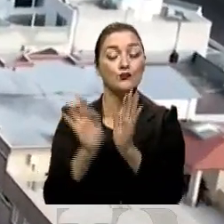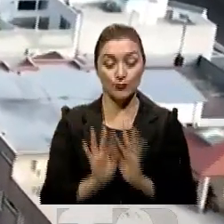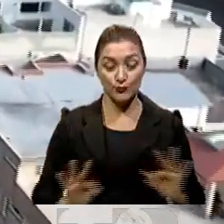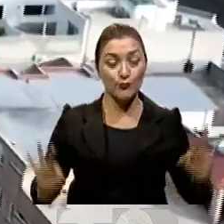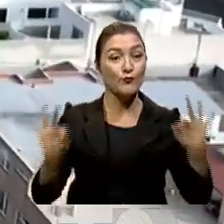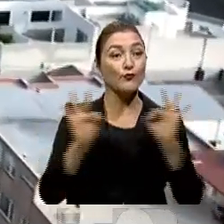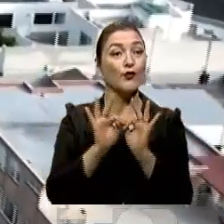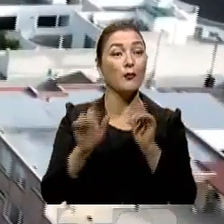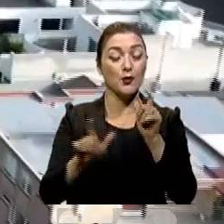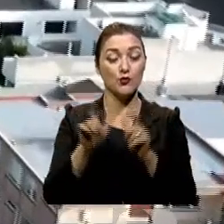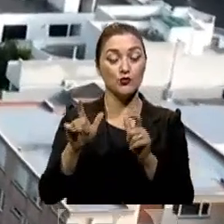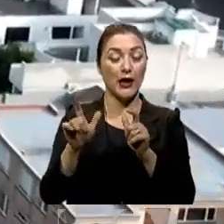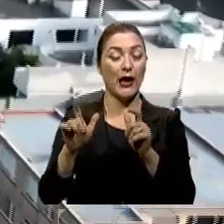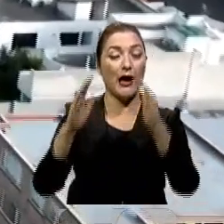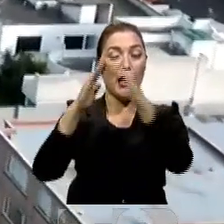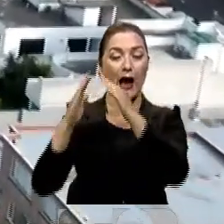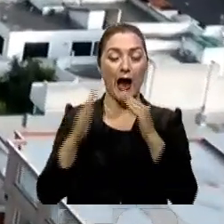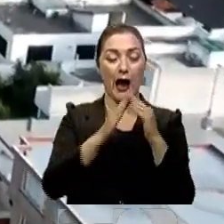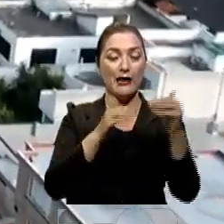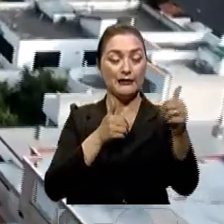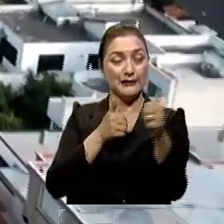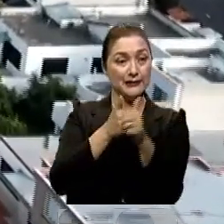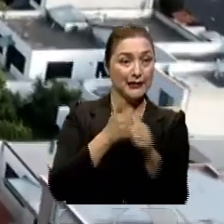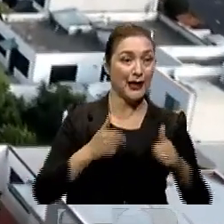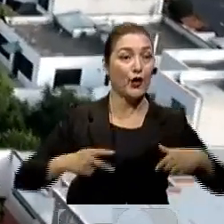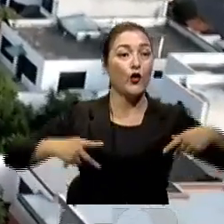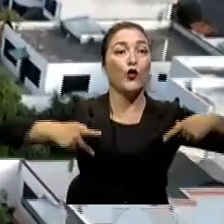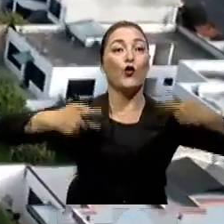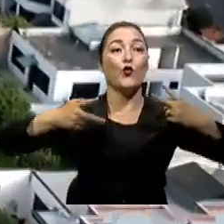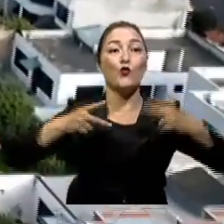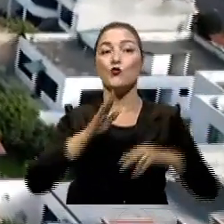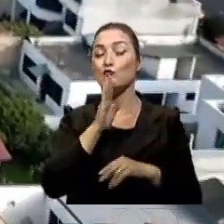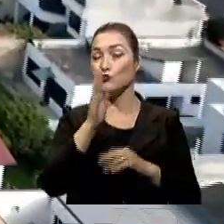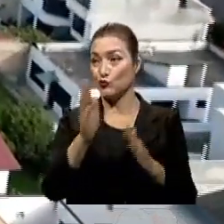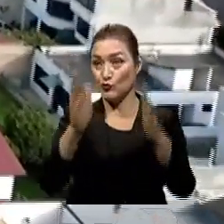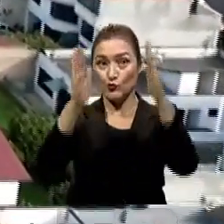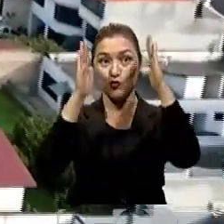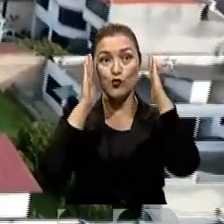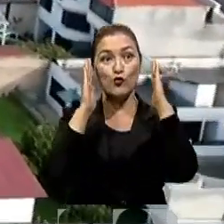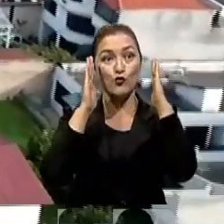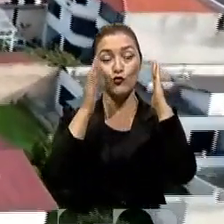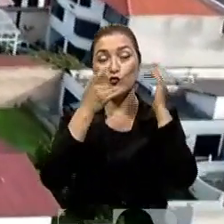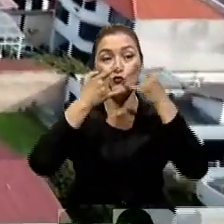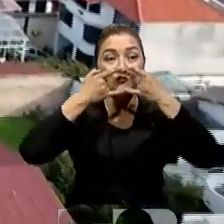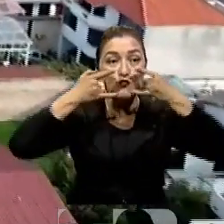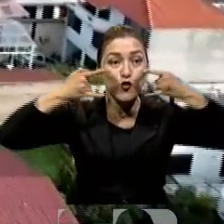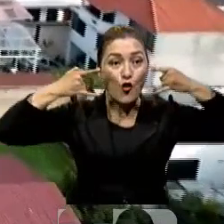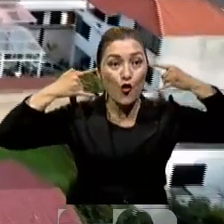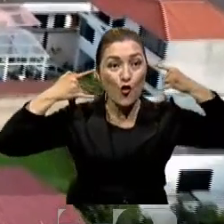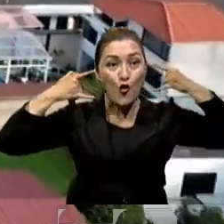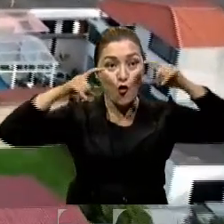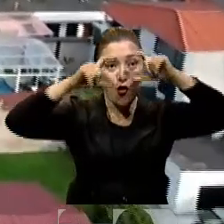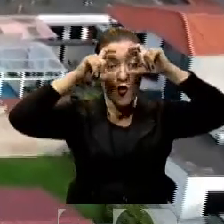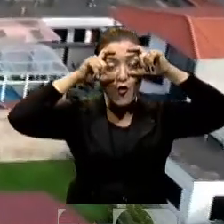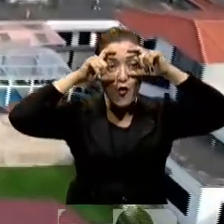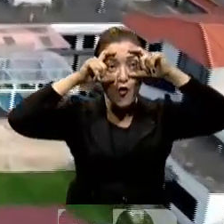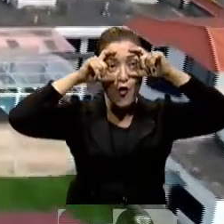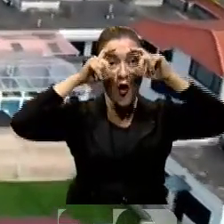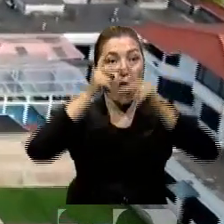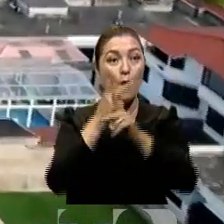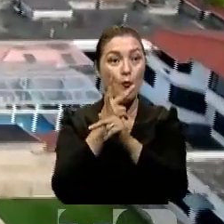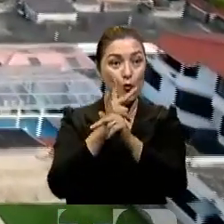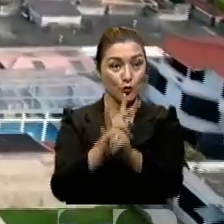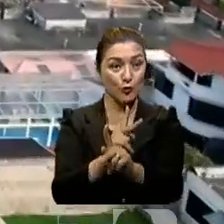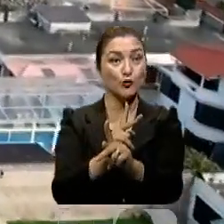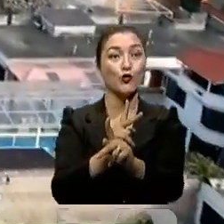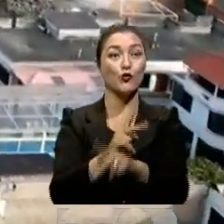personas que viven en la zona de influencia del volcán siempre tengan a la mano su mascarilla, sus gafas protectoras para los